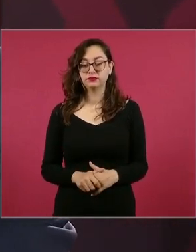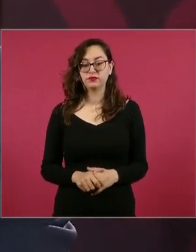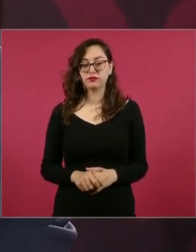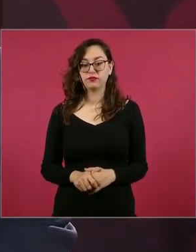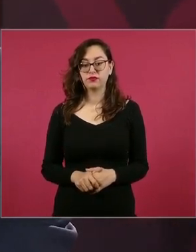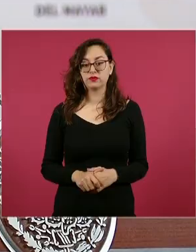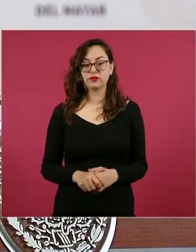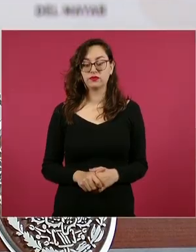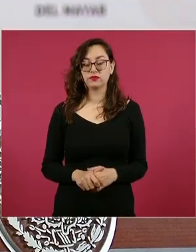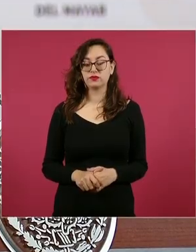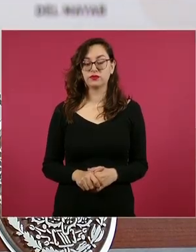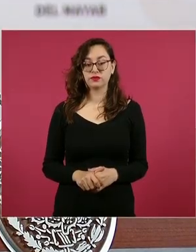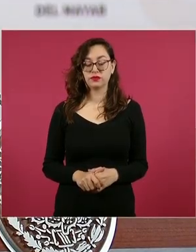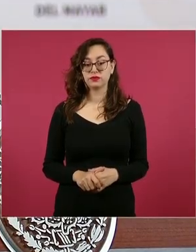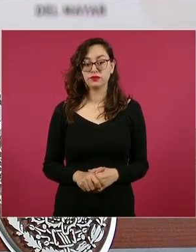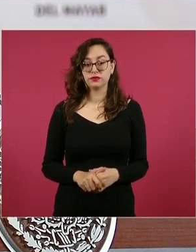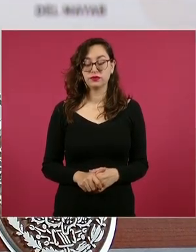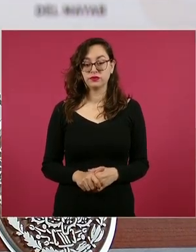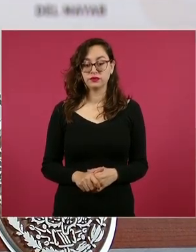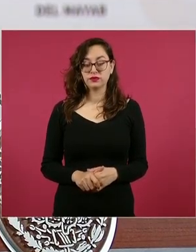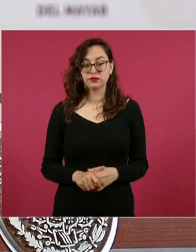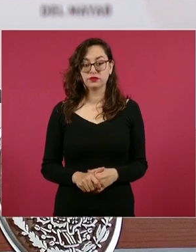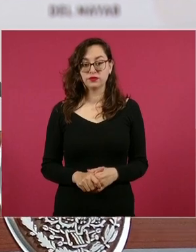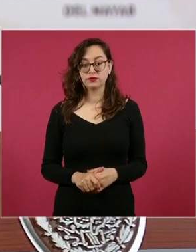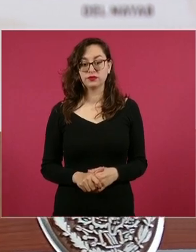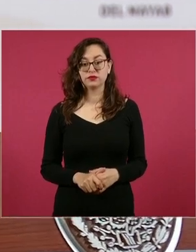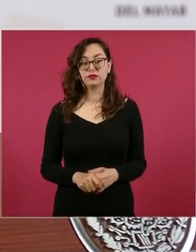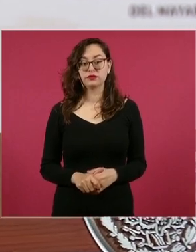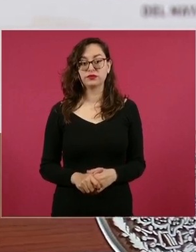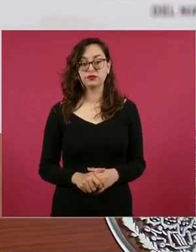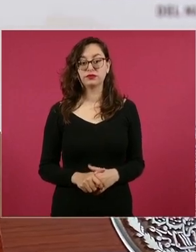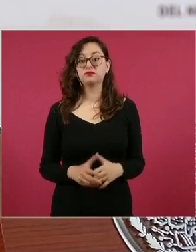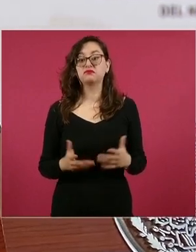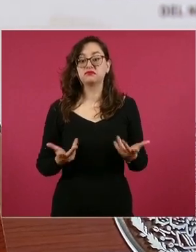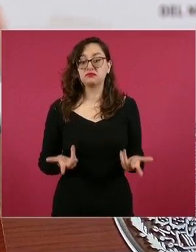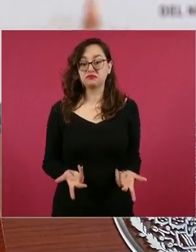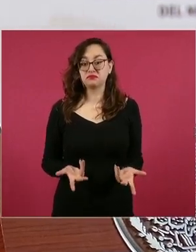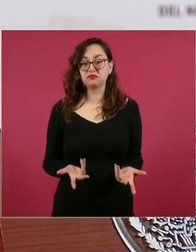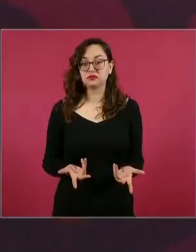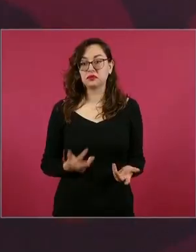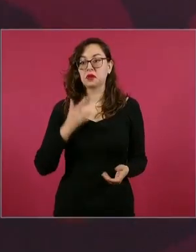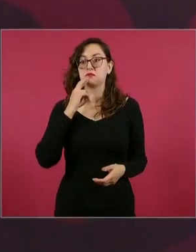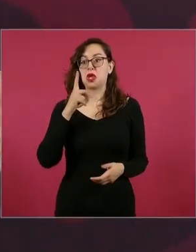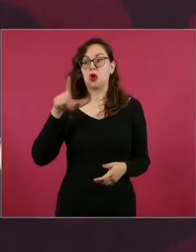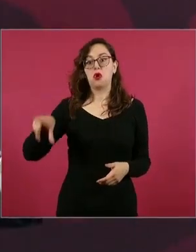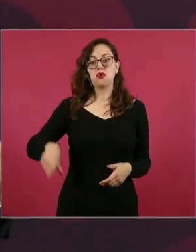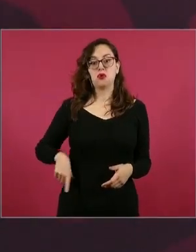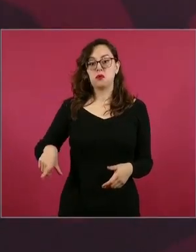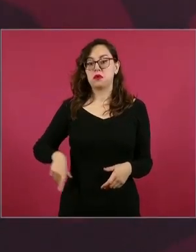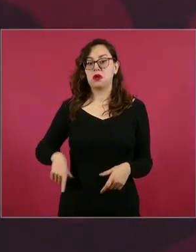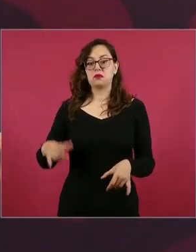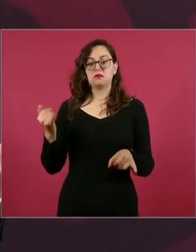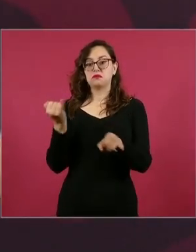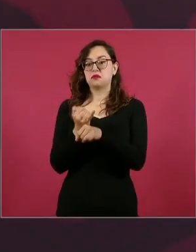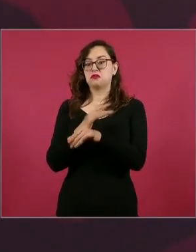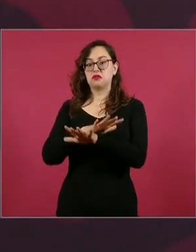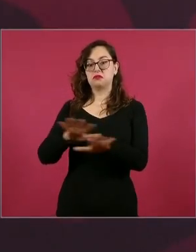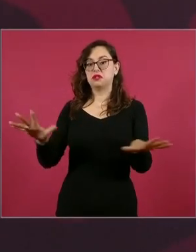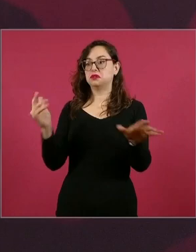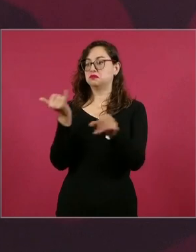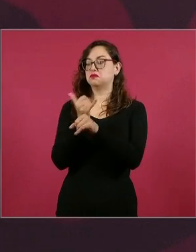beneficiarse Entonces si hay información directa no